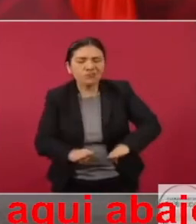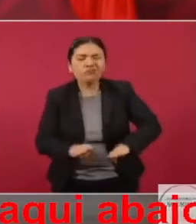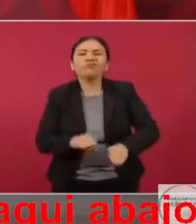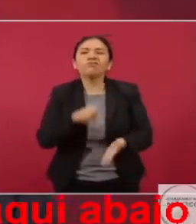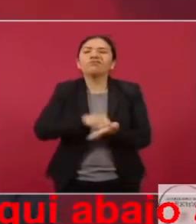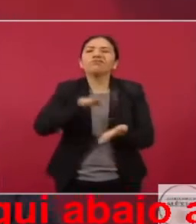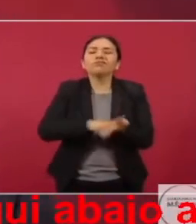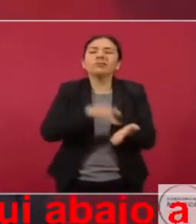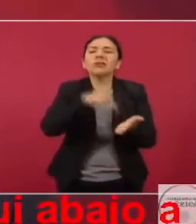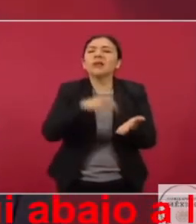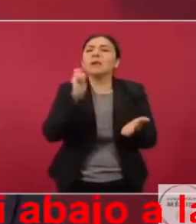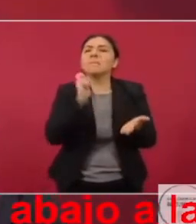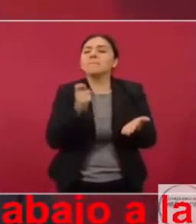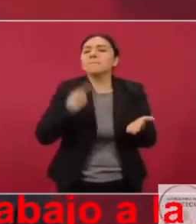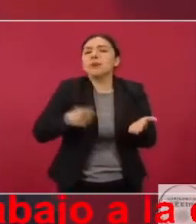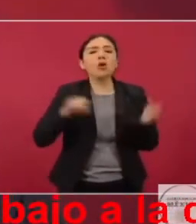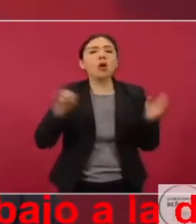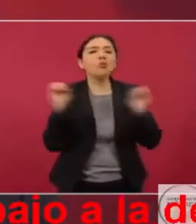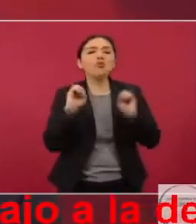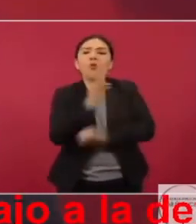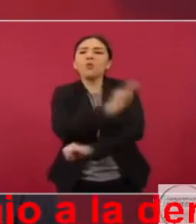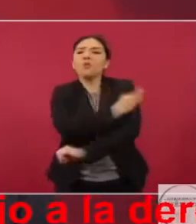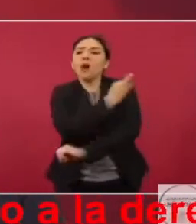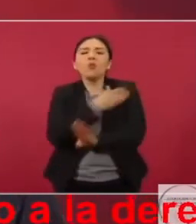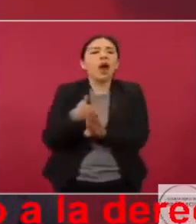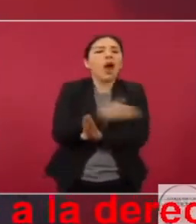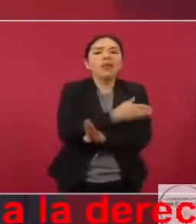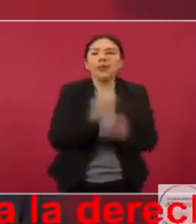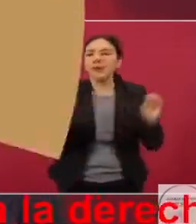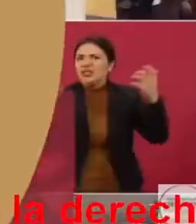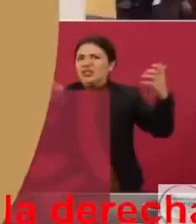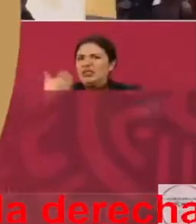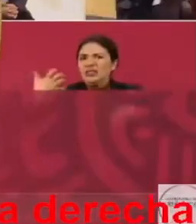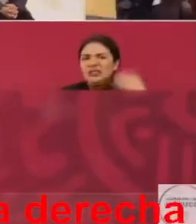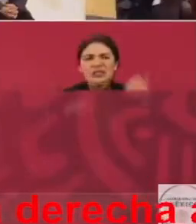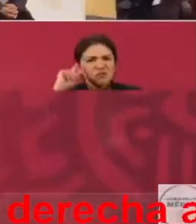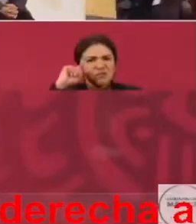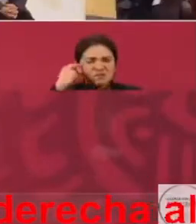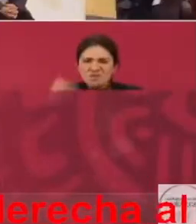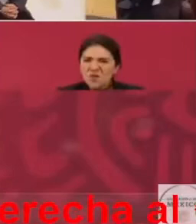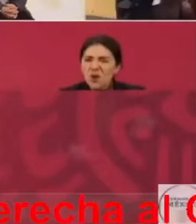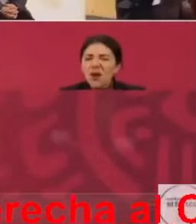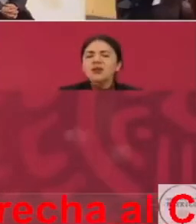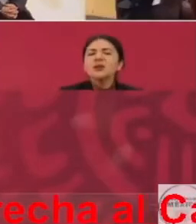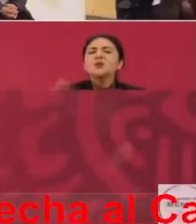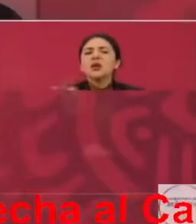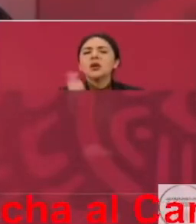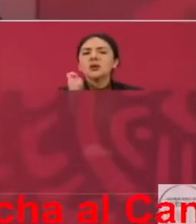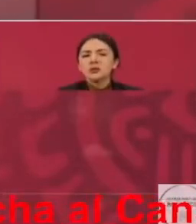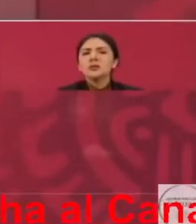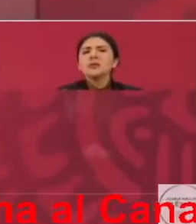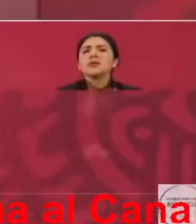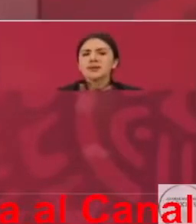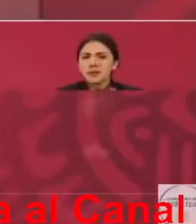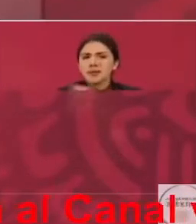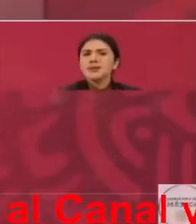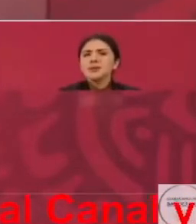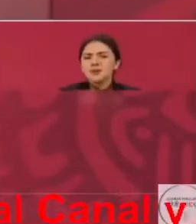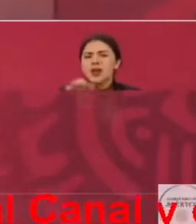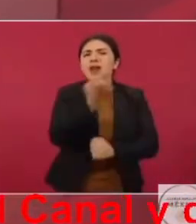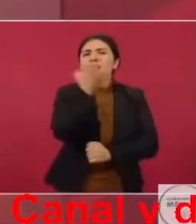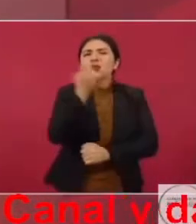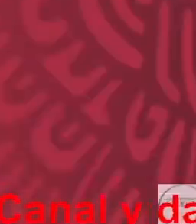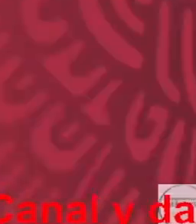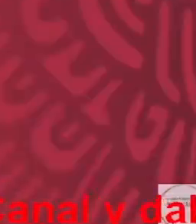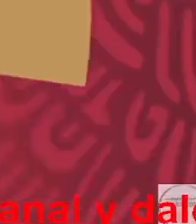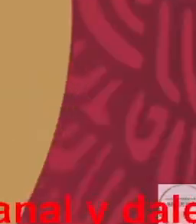una persona que no se vacunó o no se puso el esquema completo el jefe del ejecutivo mencionó que seguirán insistiendo